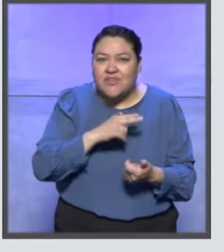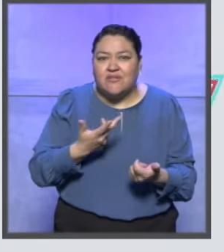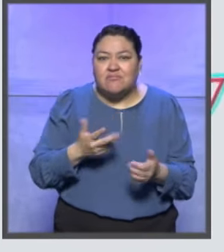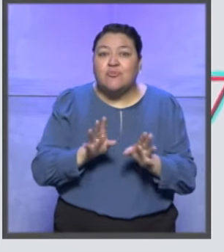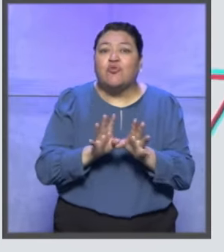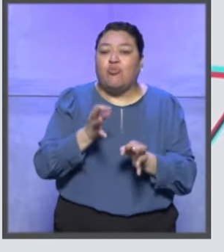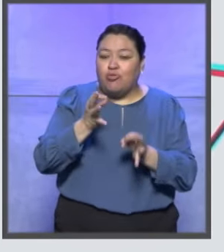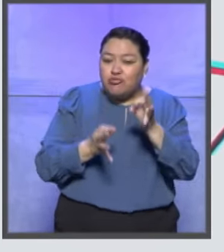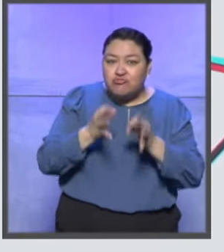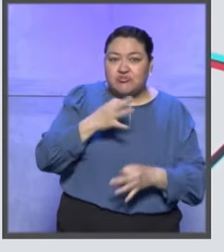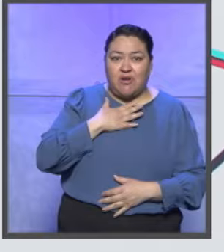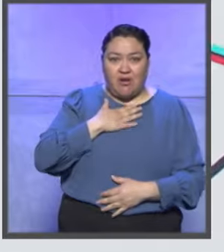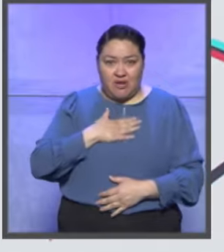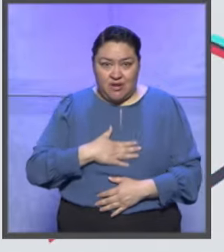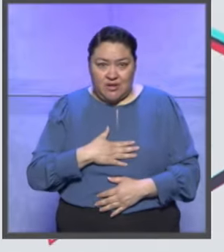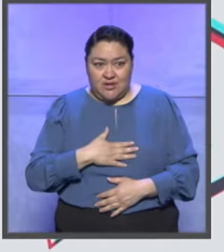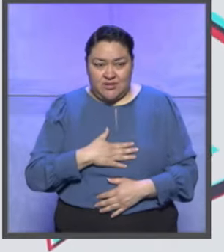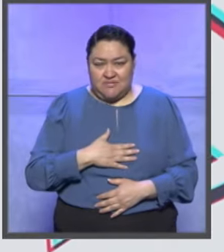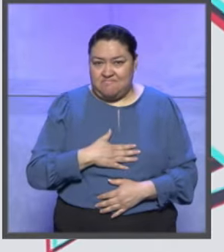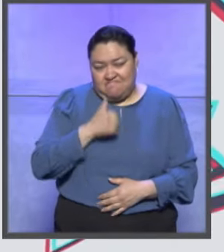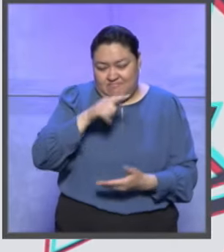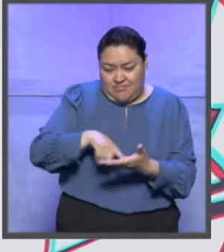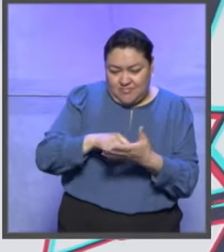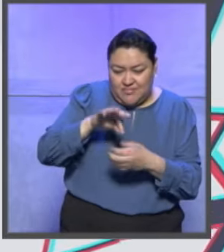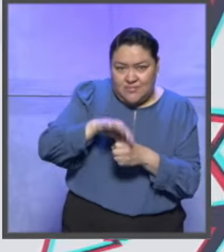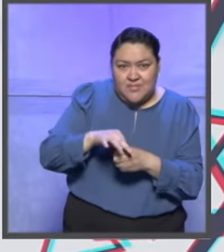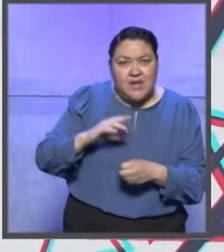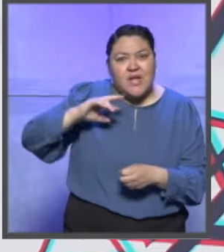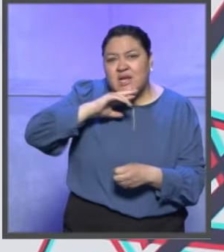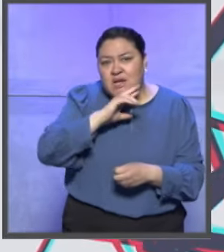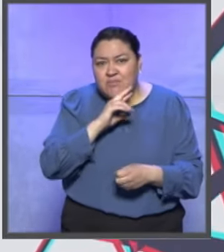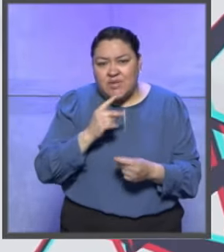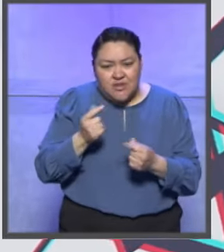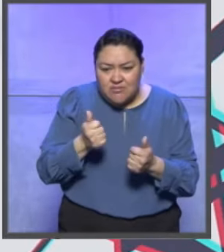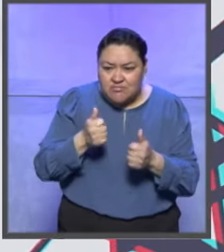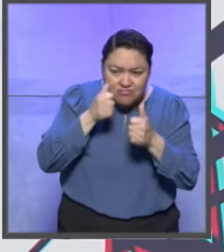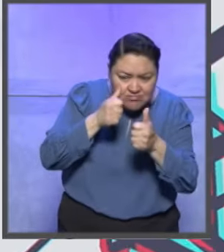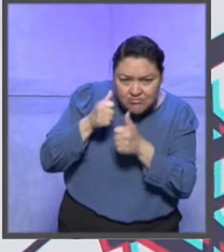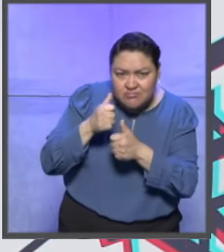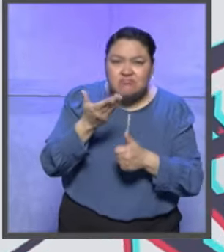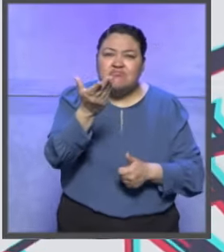electoral, que siempre está al pie del cañón. Margarita.